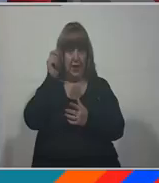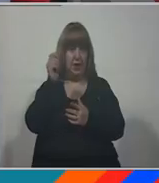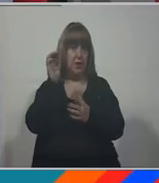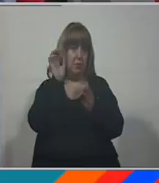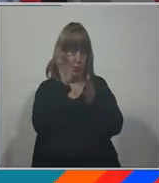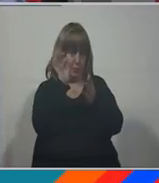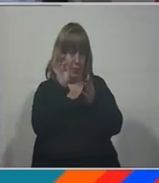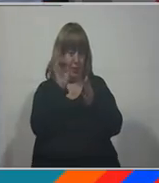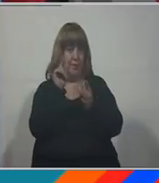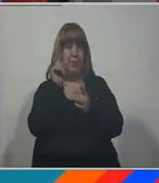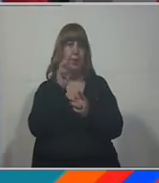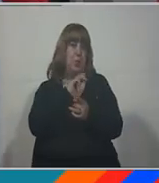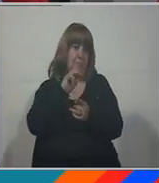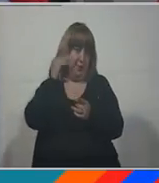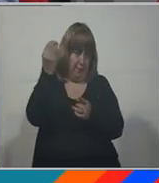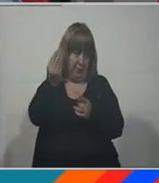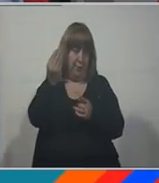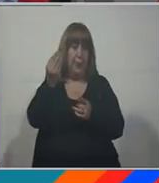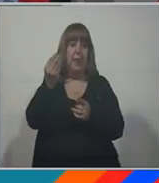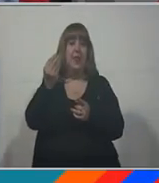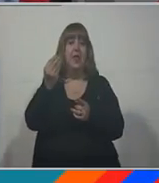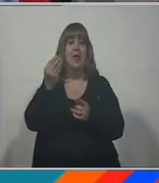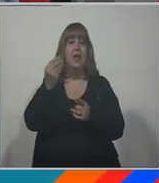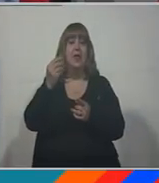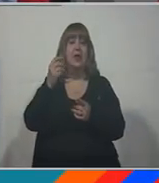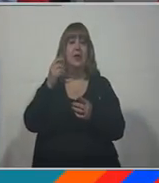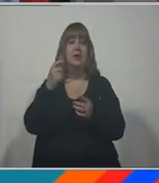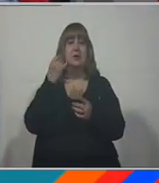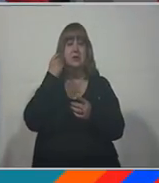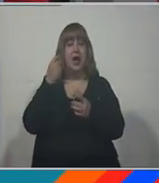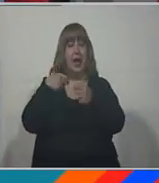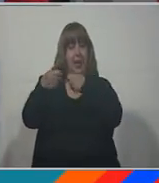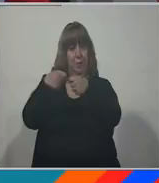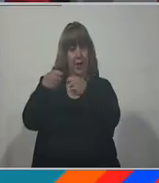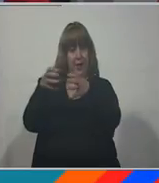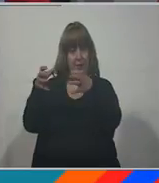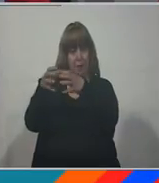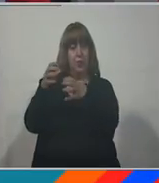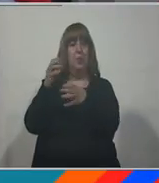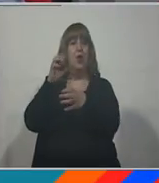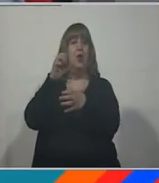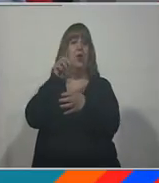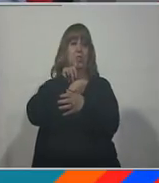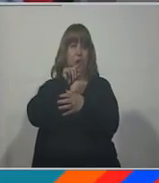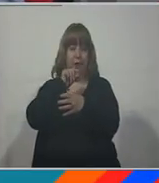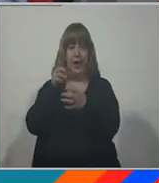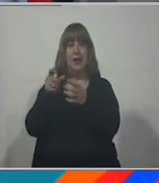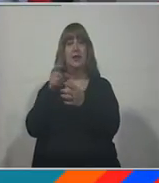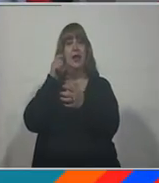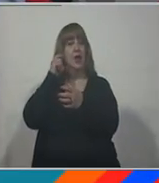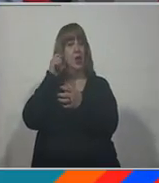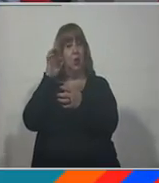mode hay un consorcio llamado y único que está formado por todas las grandes empresas google facebook twitter a grados y